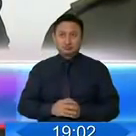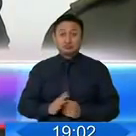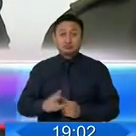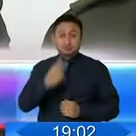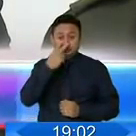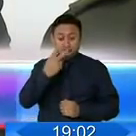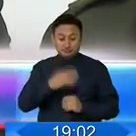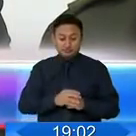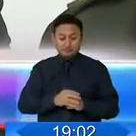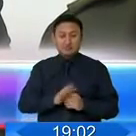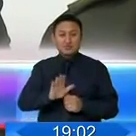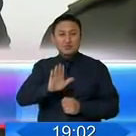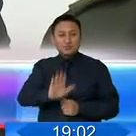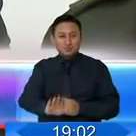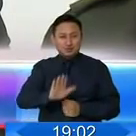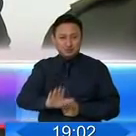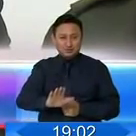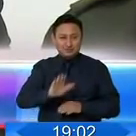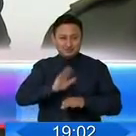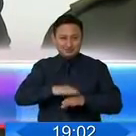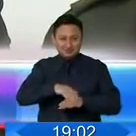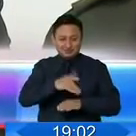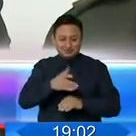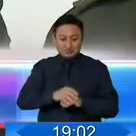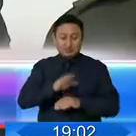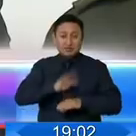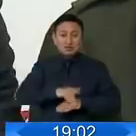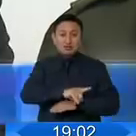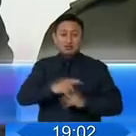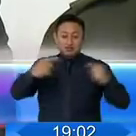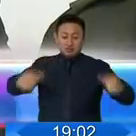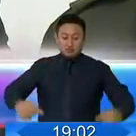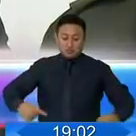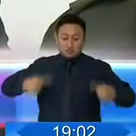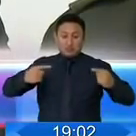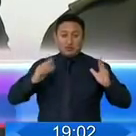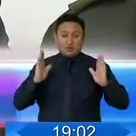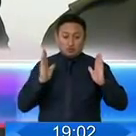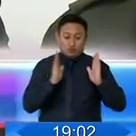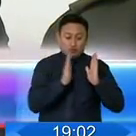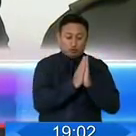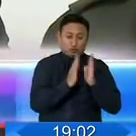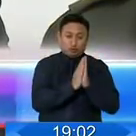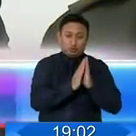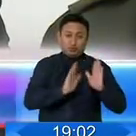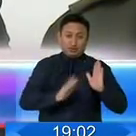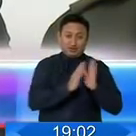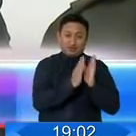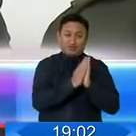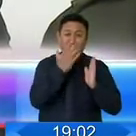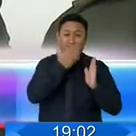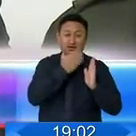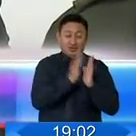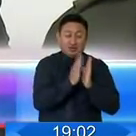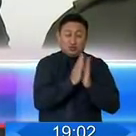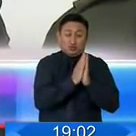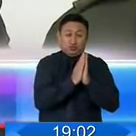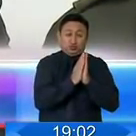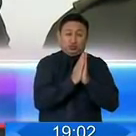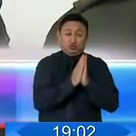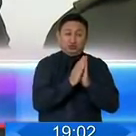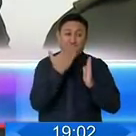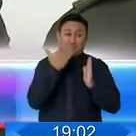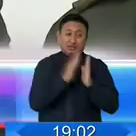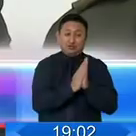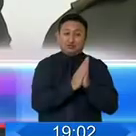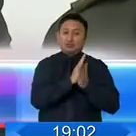el sistema de frenos debido a un recalentamiento en el sistema, en las zapatas. Esto hace que se